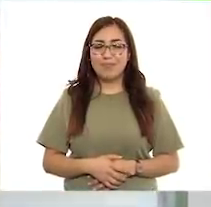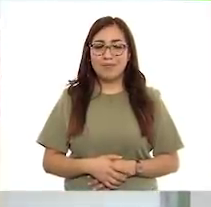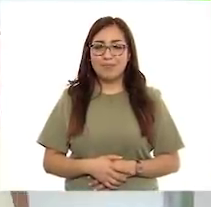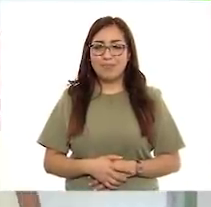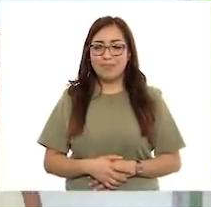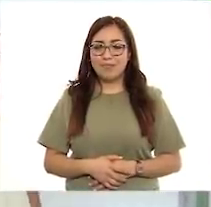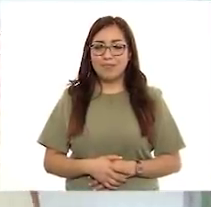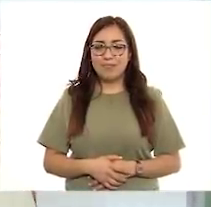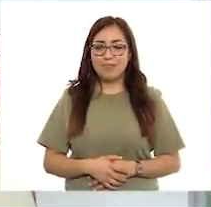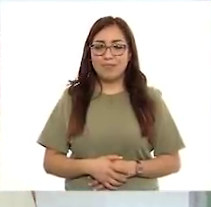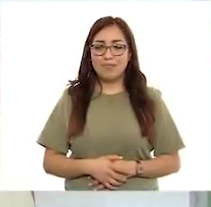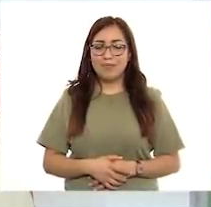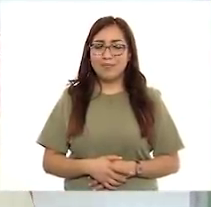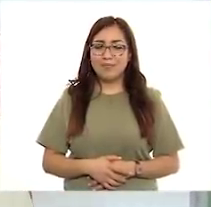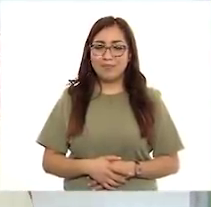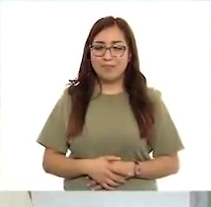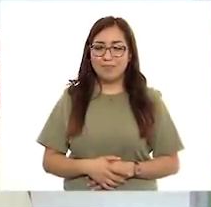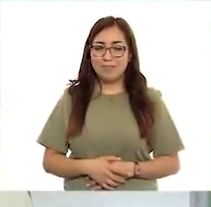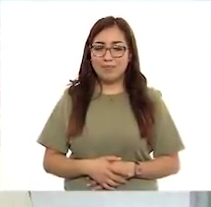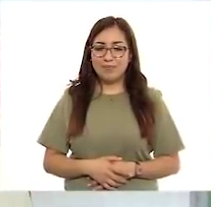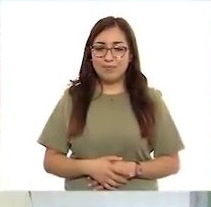es. Y registramos